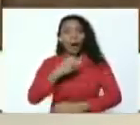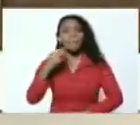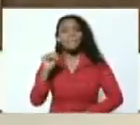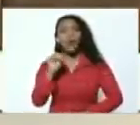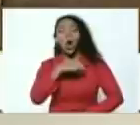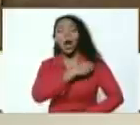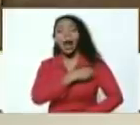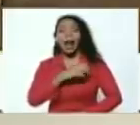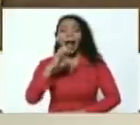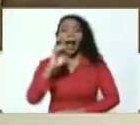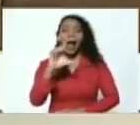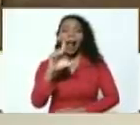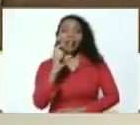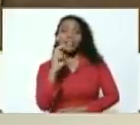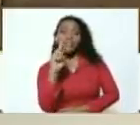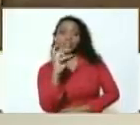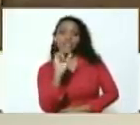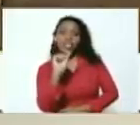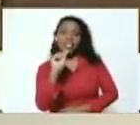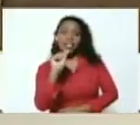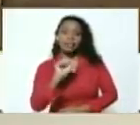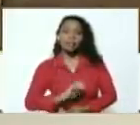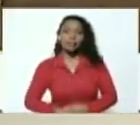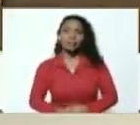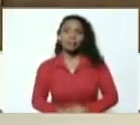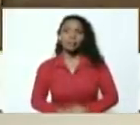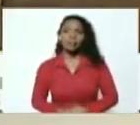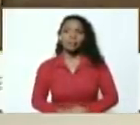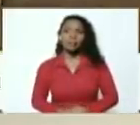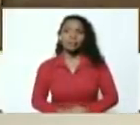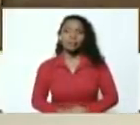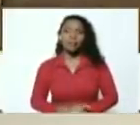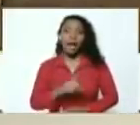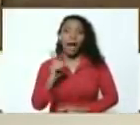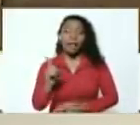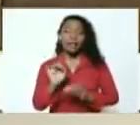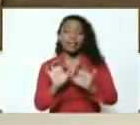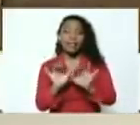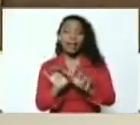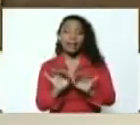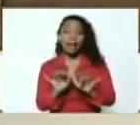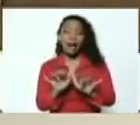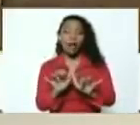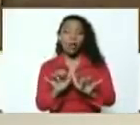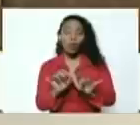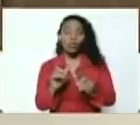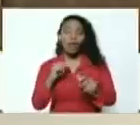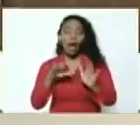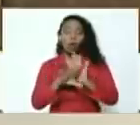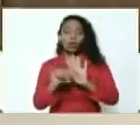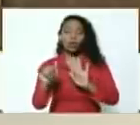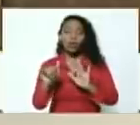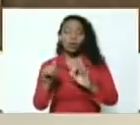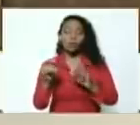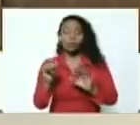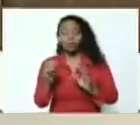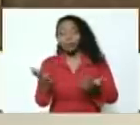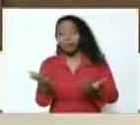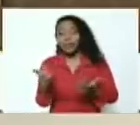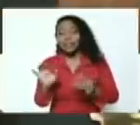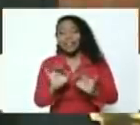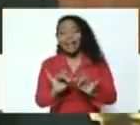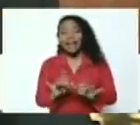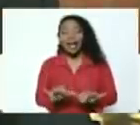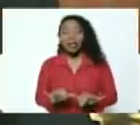Elvis Huidrobo Amoroso, fue secretario ejecutivo de la constituyente, nada más y nada menos,